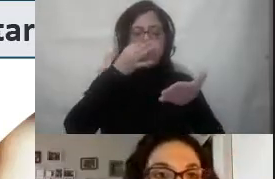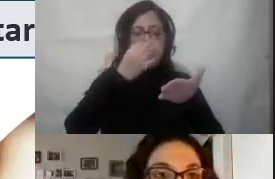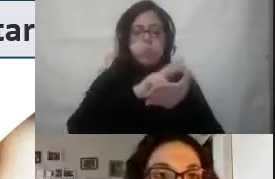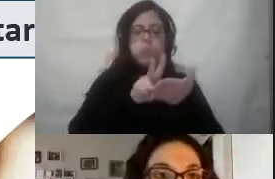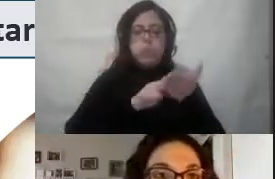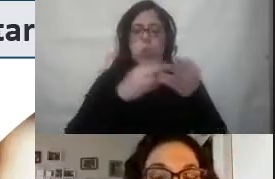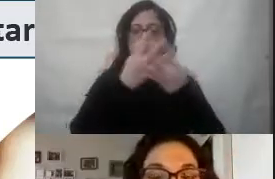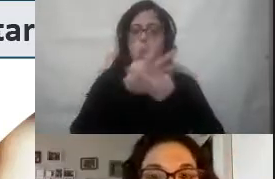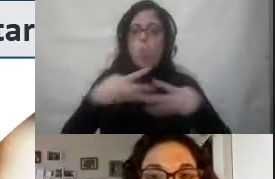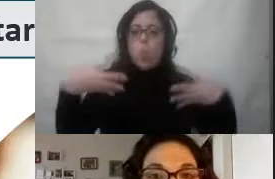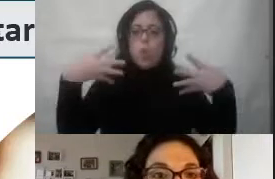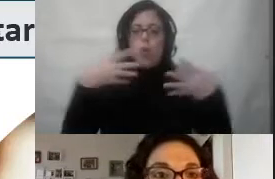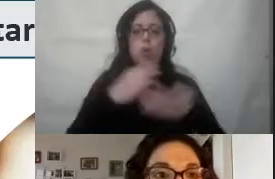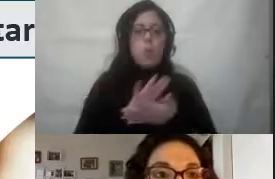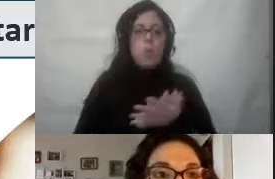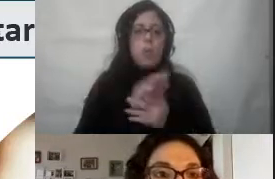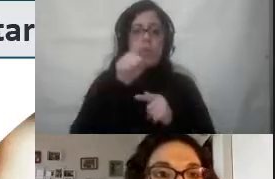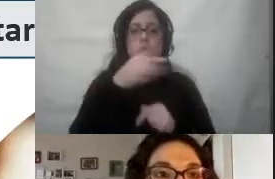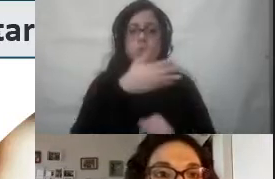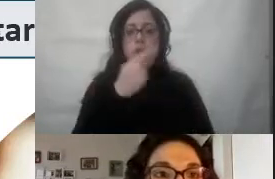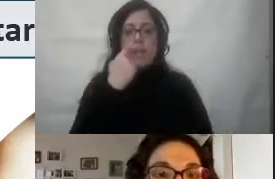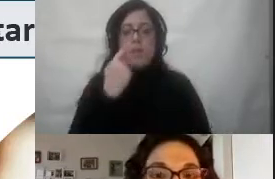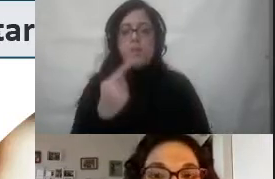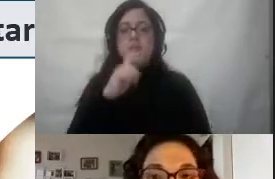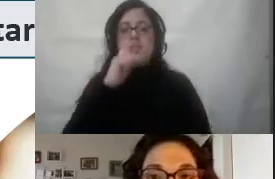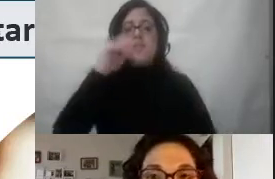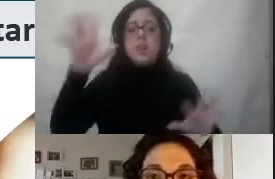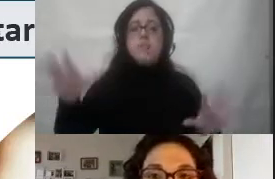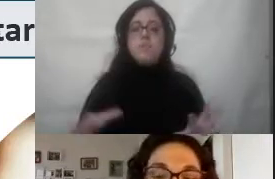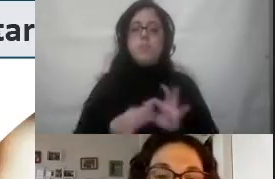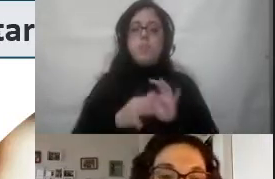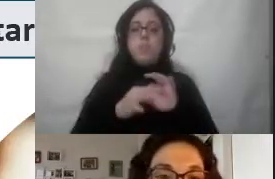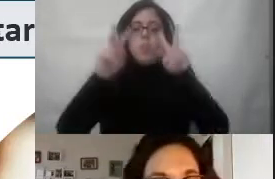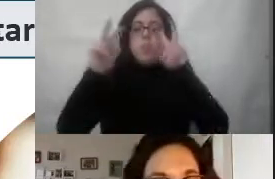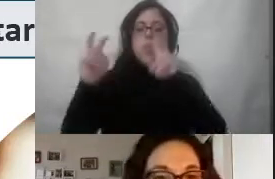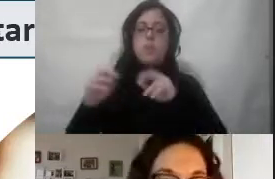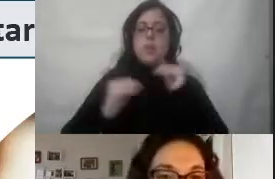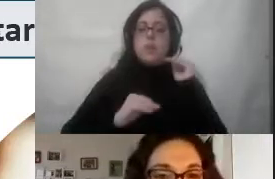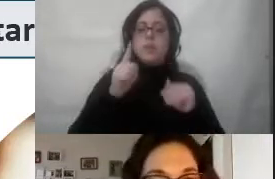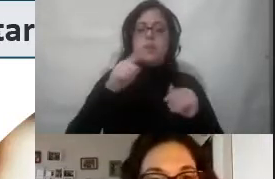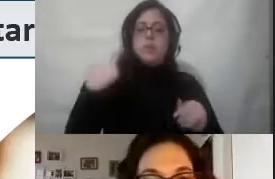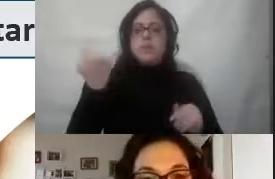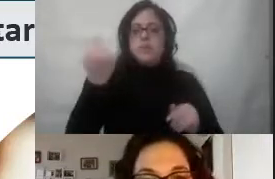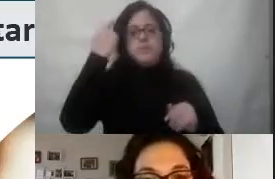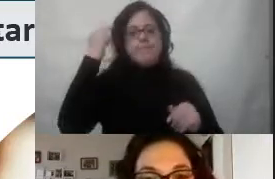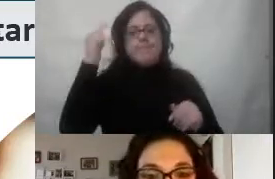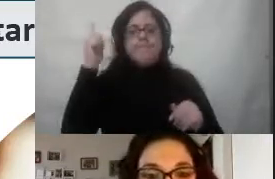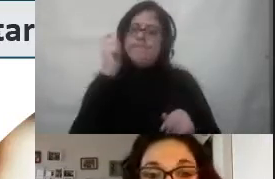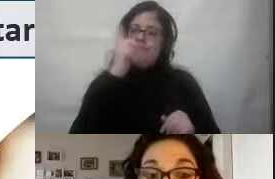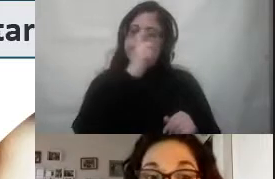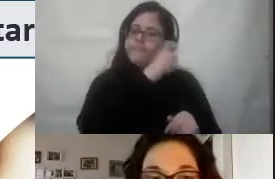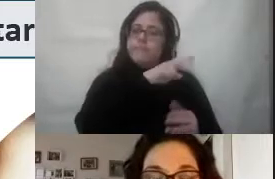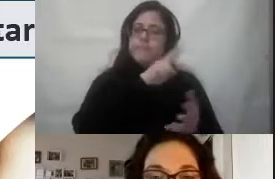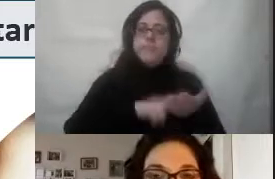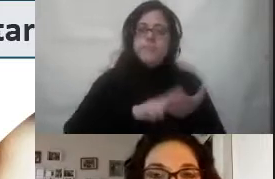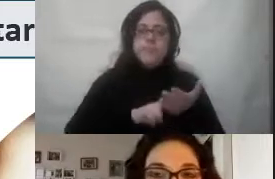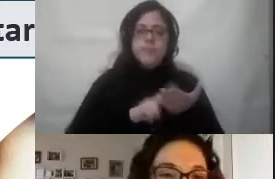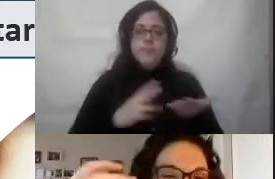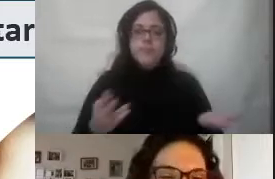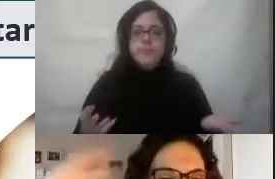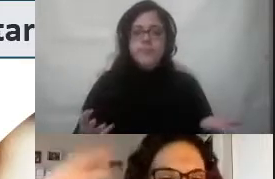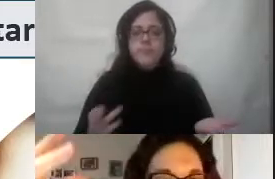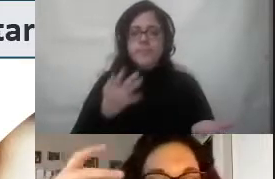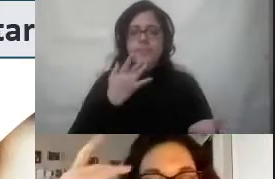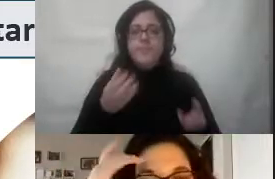¿ya? Este ejemplo está asociado a un área que en general nosotros decimos, chuta, es compleja de abordar en esta dinámica, porque los